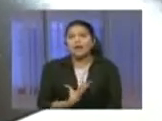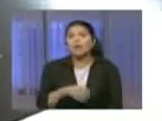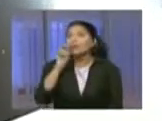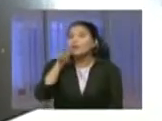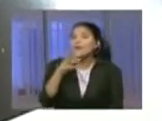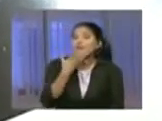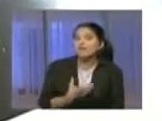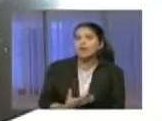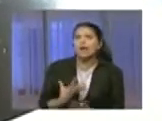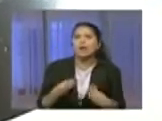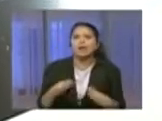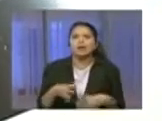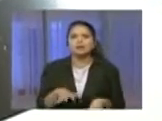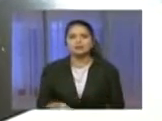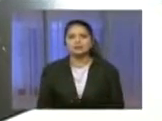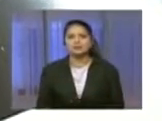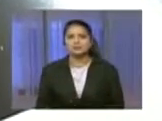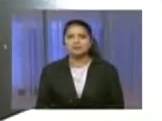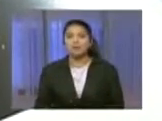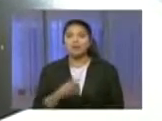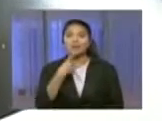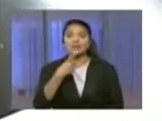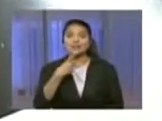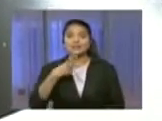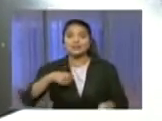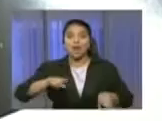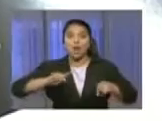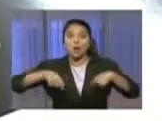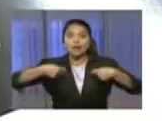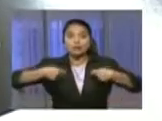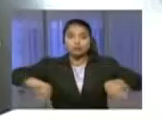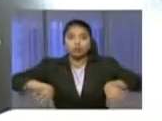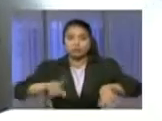para no decir que se le caían los calzones porque no debo